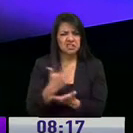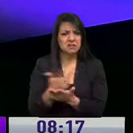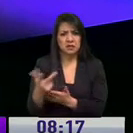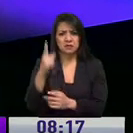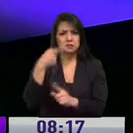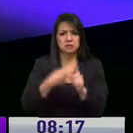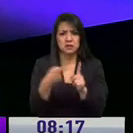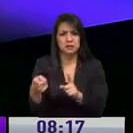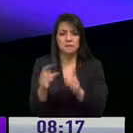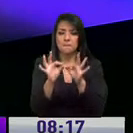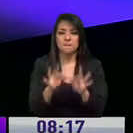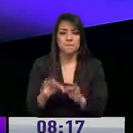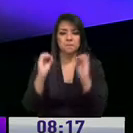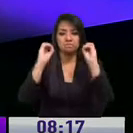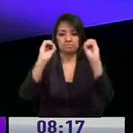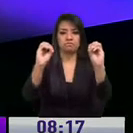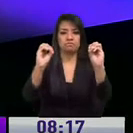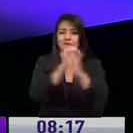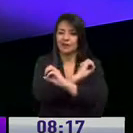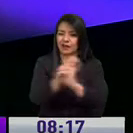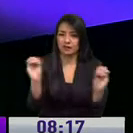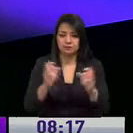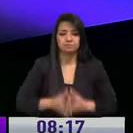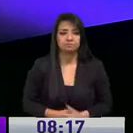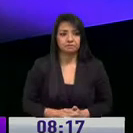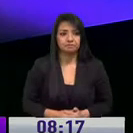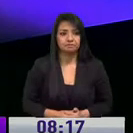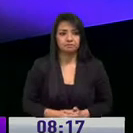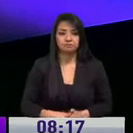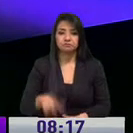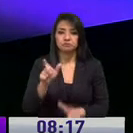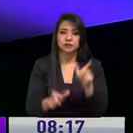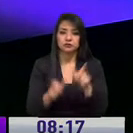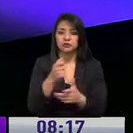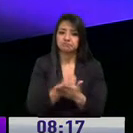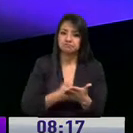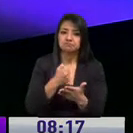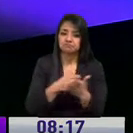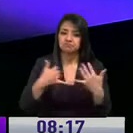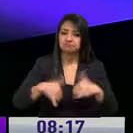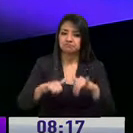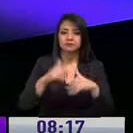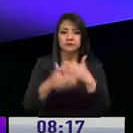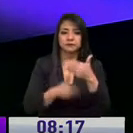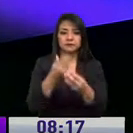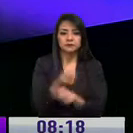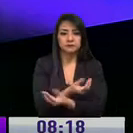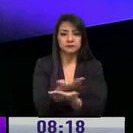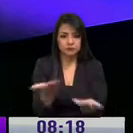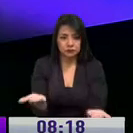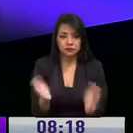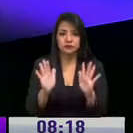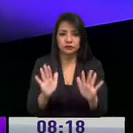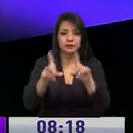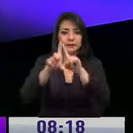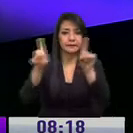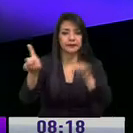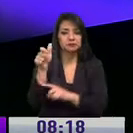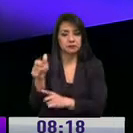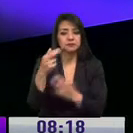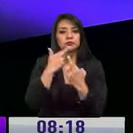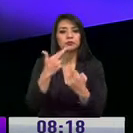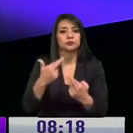mes, y como dicen los vecinos, no hay absolutamente nada y la gente sigue en zozobra. Ya sabremos. Ya nos comentará Inmobiliar, ya nos